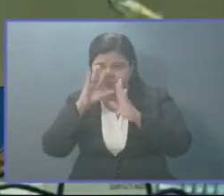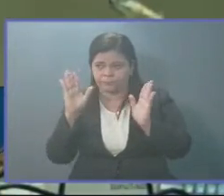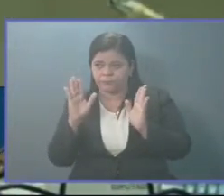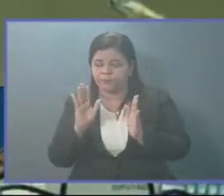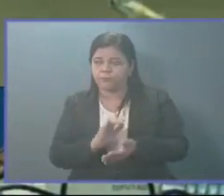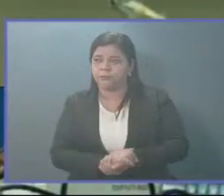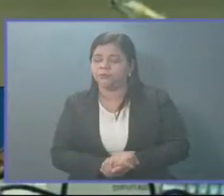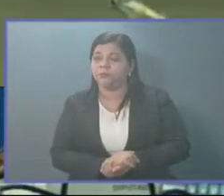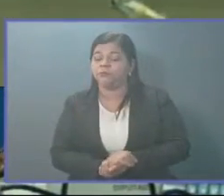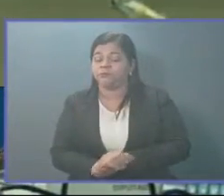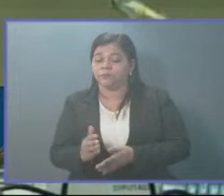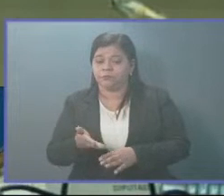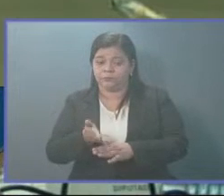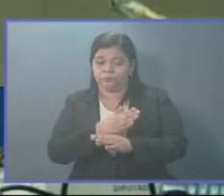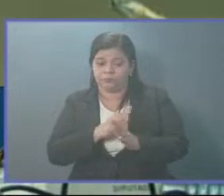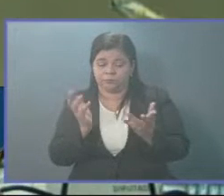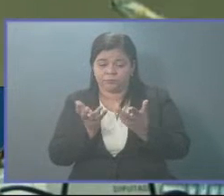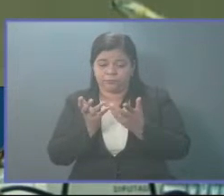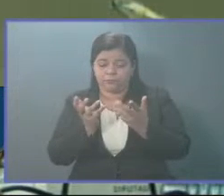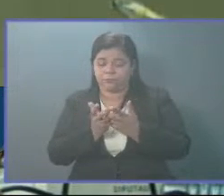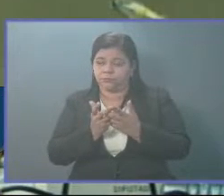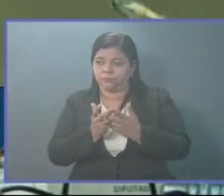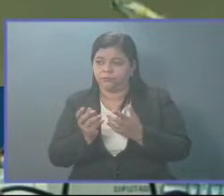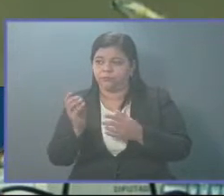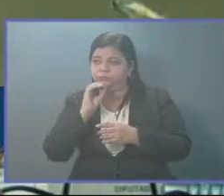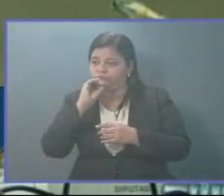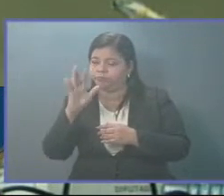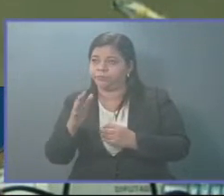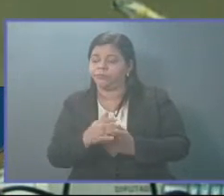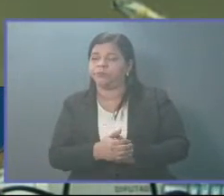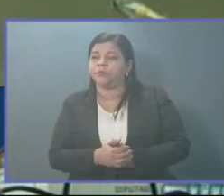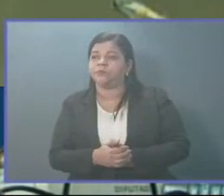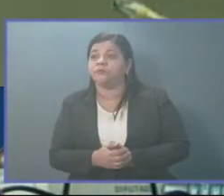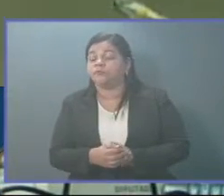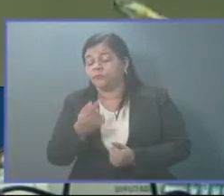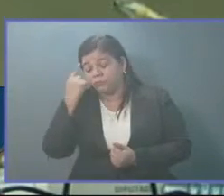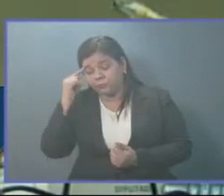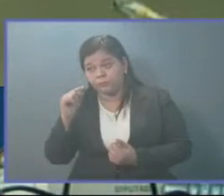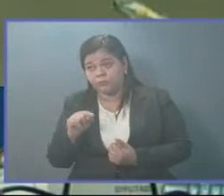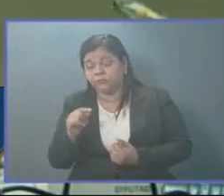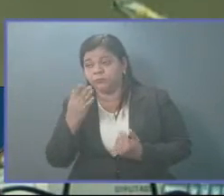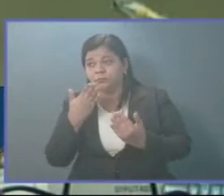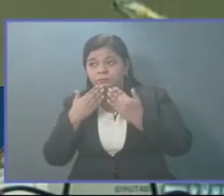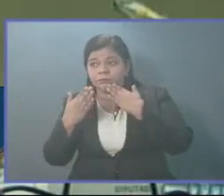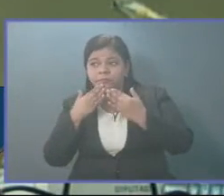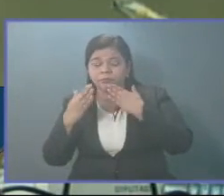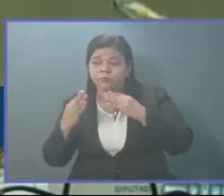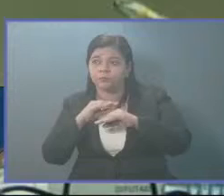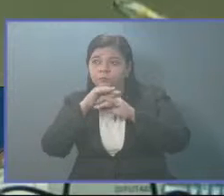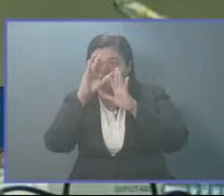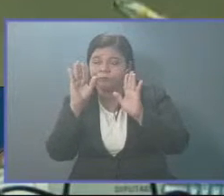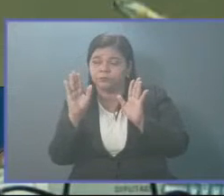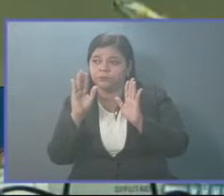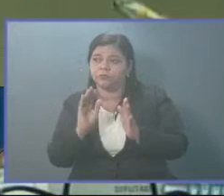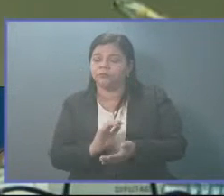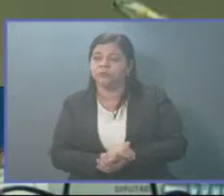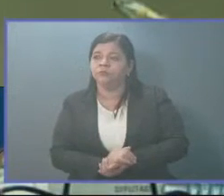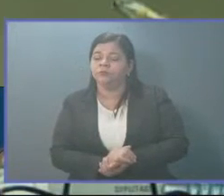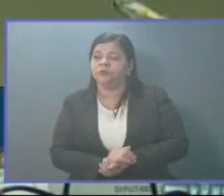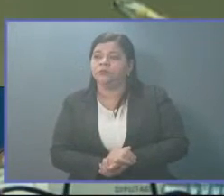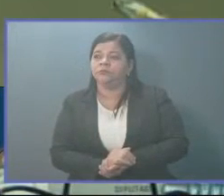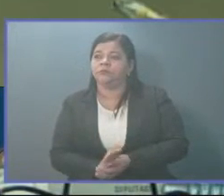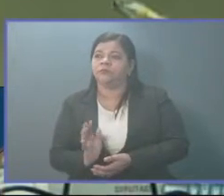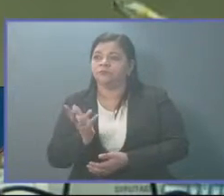aclaración por lo que los colegas han mencionado, ¿verdad? Para que quede claridad en